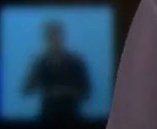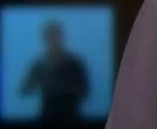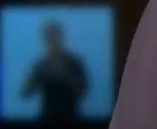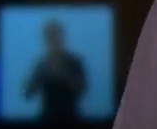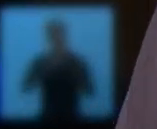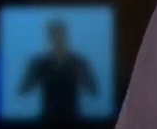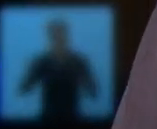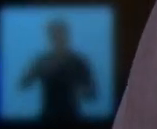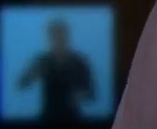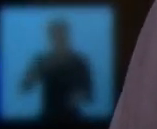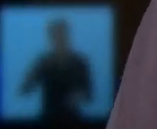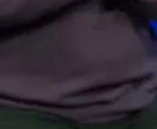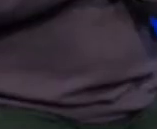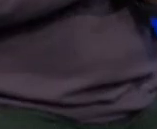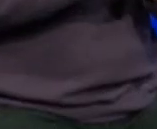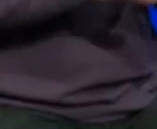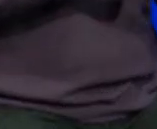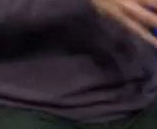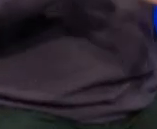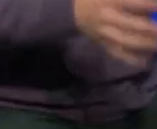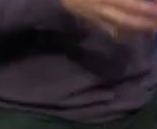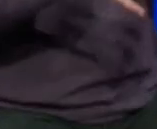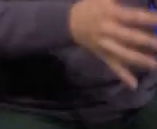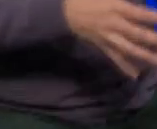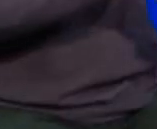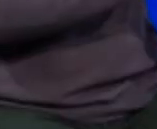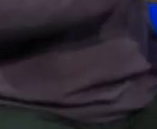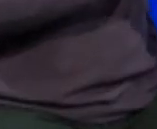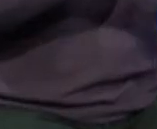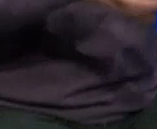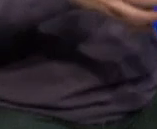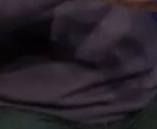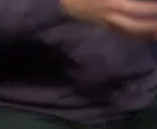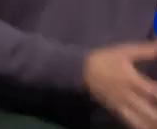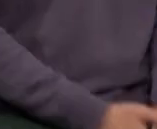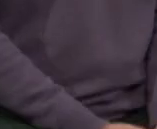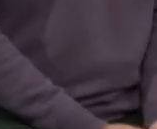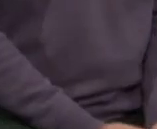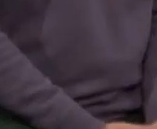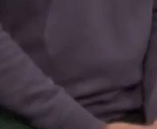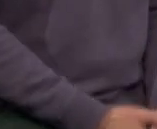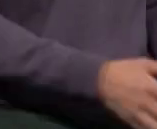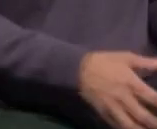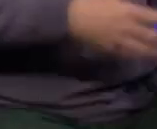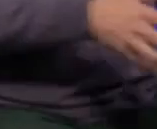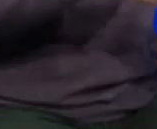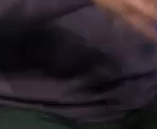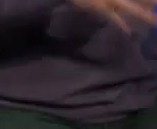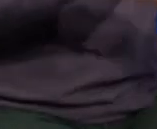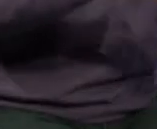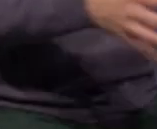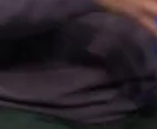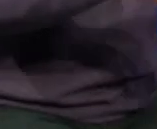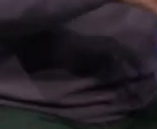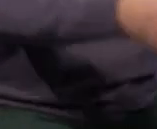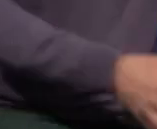que seguirá insistiendo en que la situación es parecida a la situación de cuando él asumió el Ministerio de Economía, y por consiguiente que es el que tiene